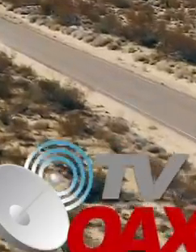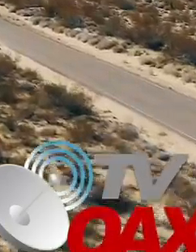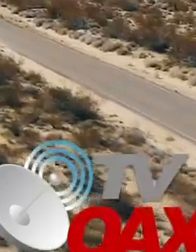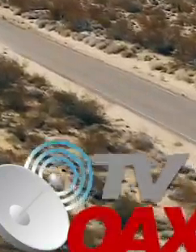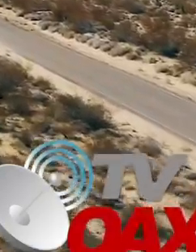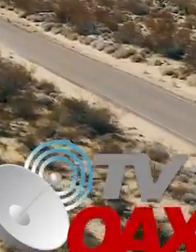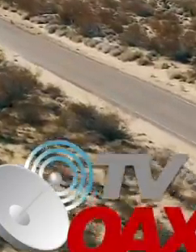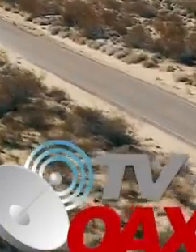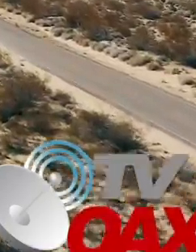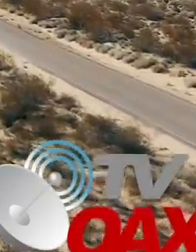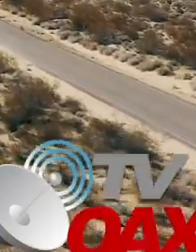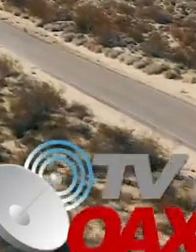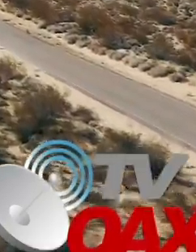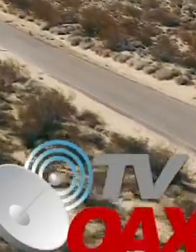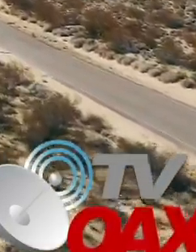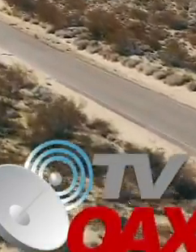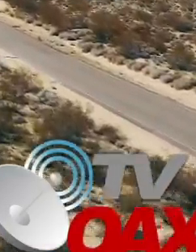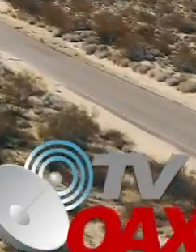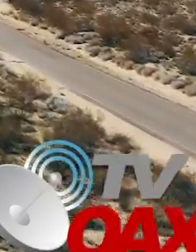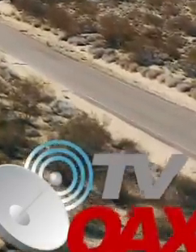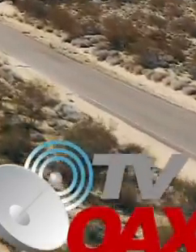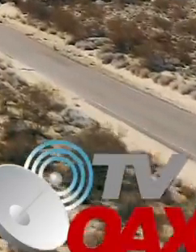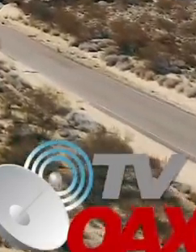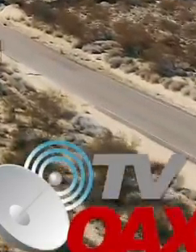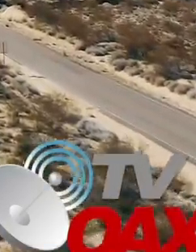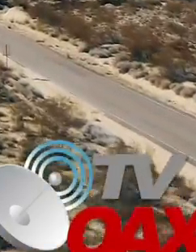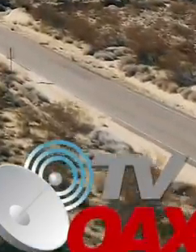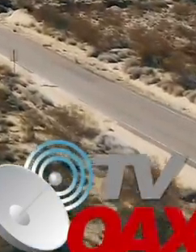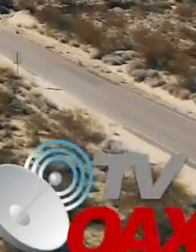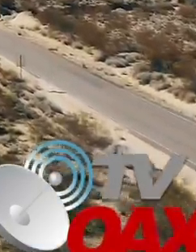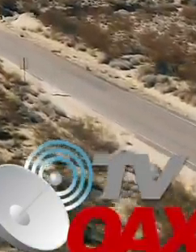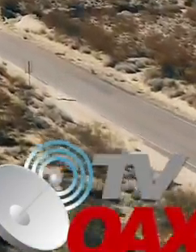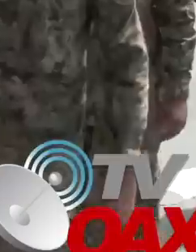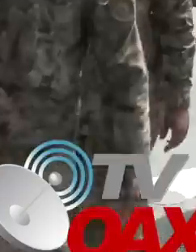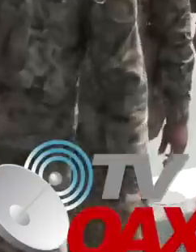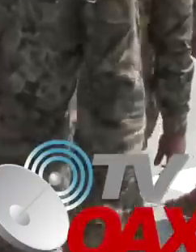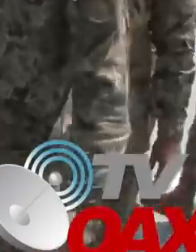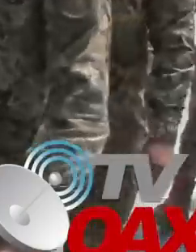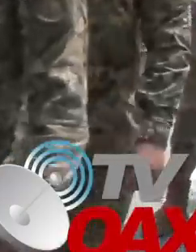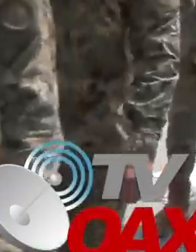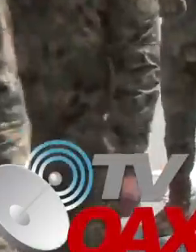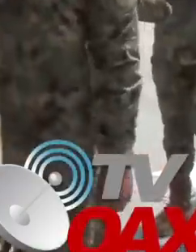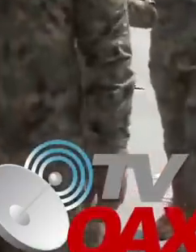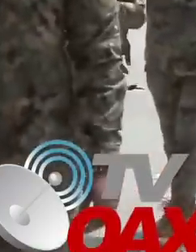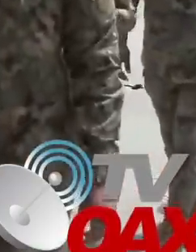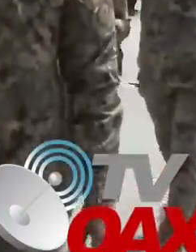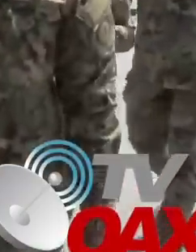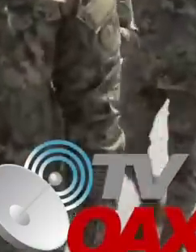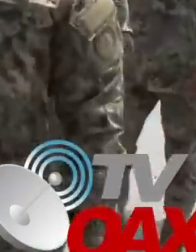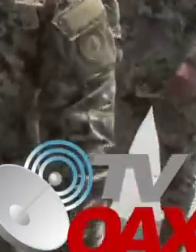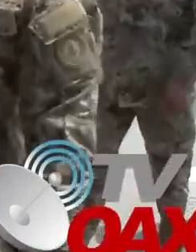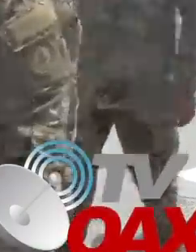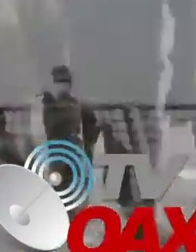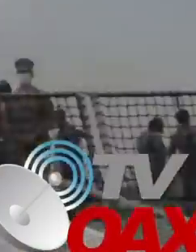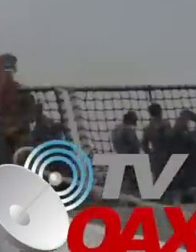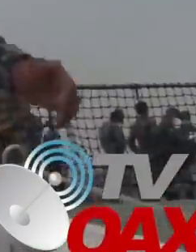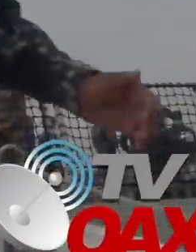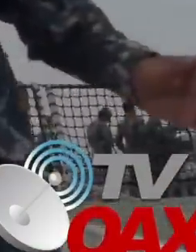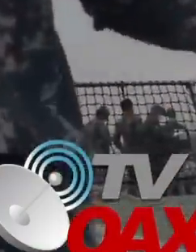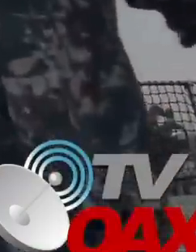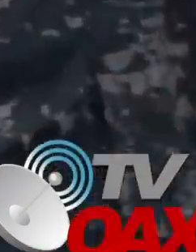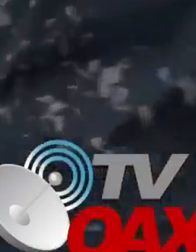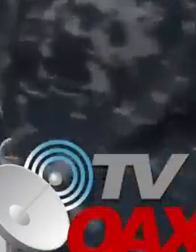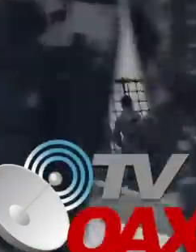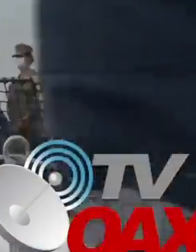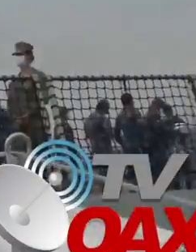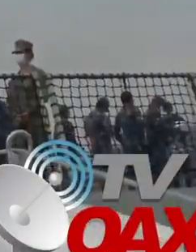Obrador no se dejó, y con el respaldo de los soldados de la Marina de México, se tomaron las vías del tren y las